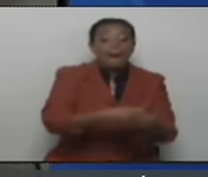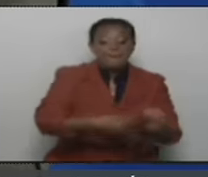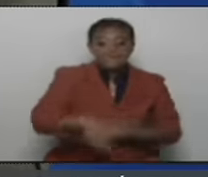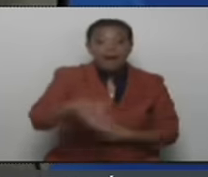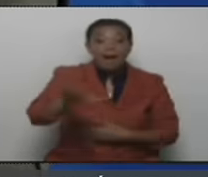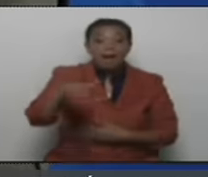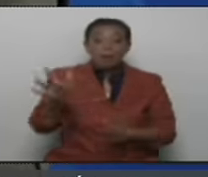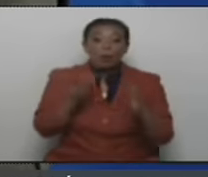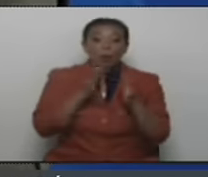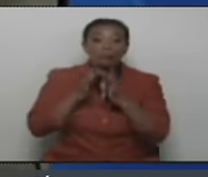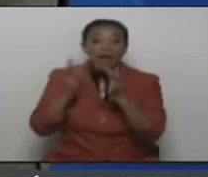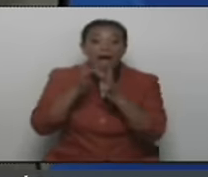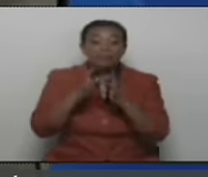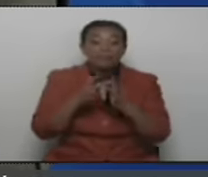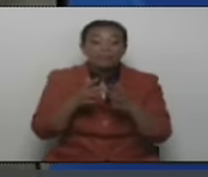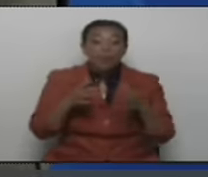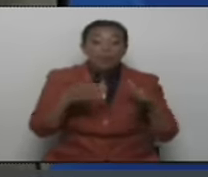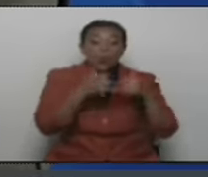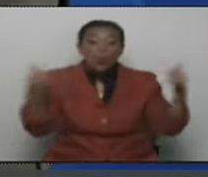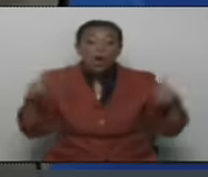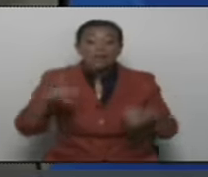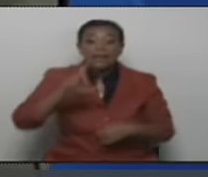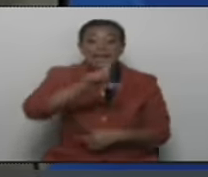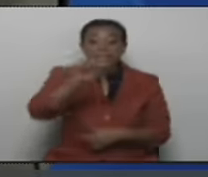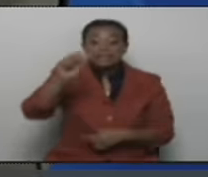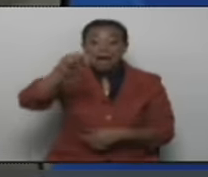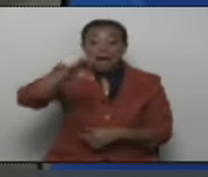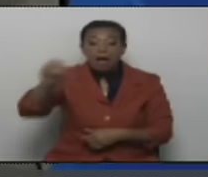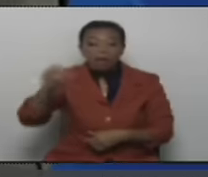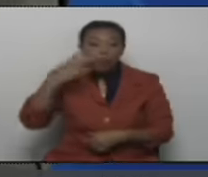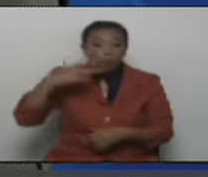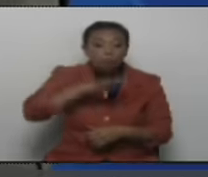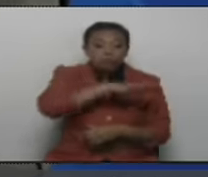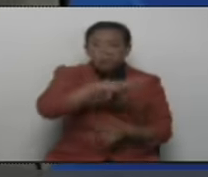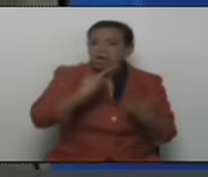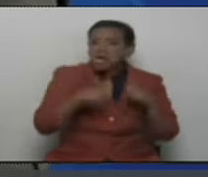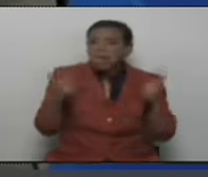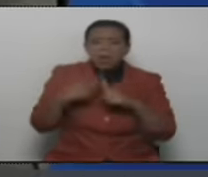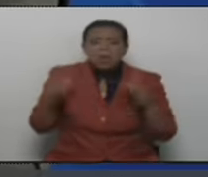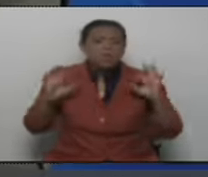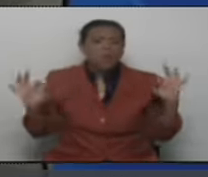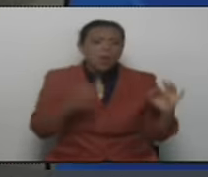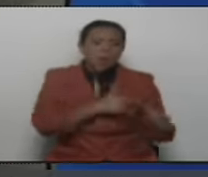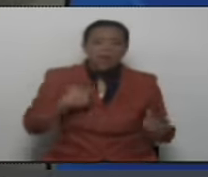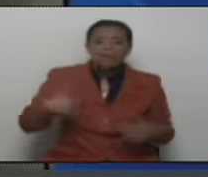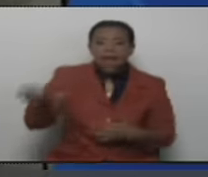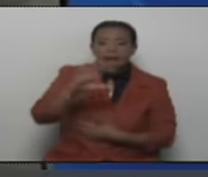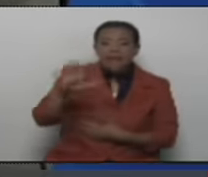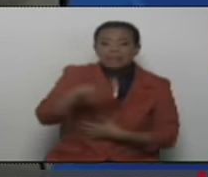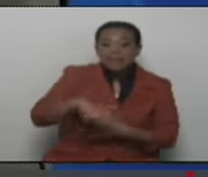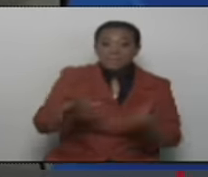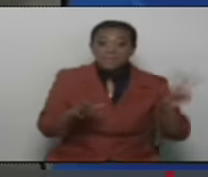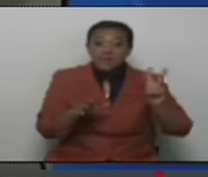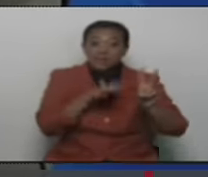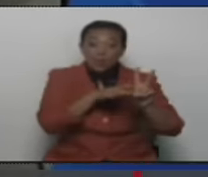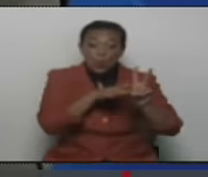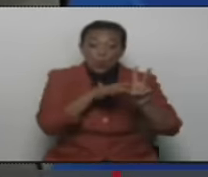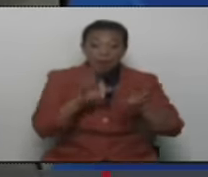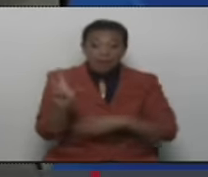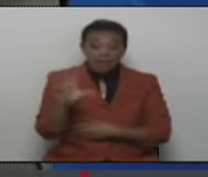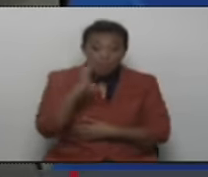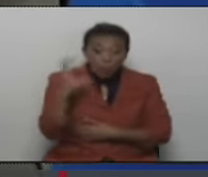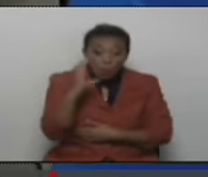todas vinculadas al tren del llano, que se mueven libremente entre Venezuela y Colombia, y que